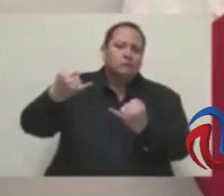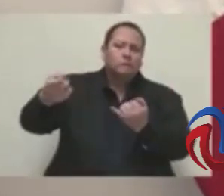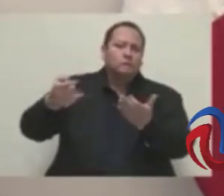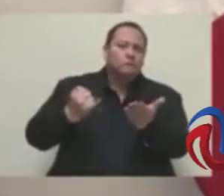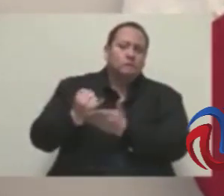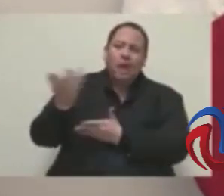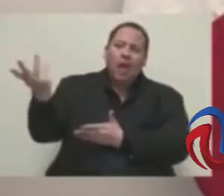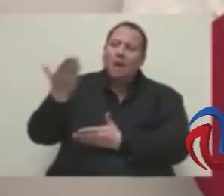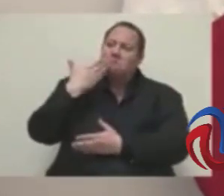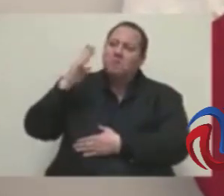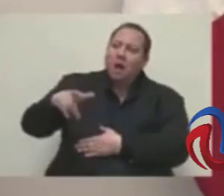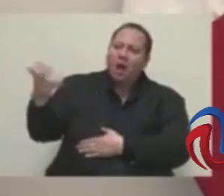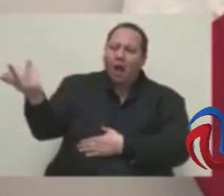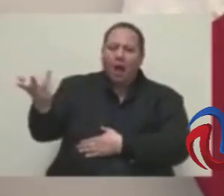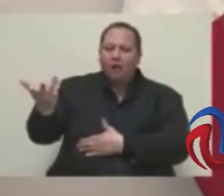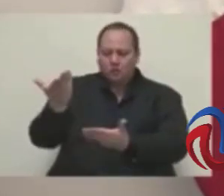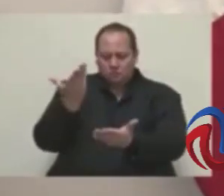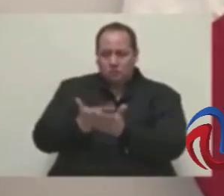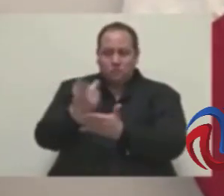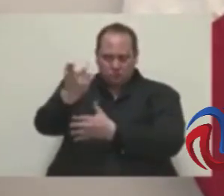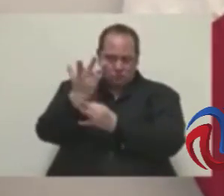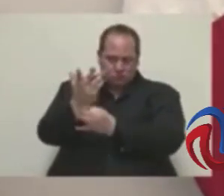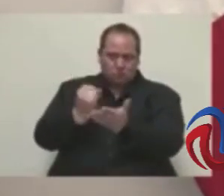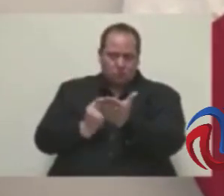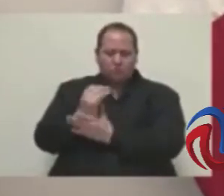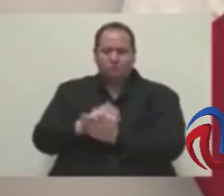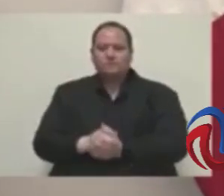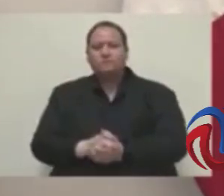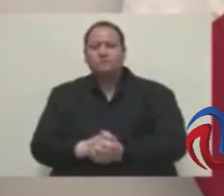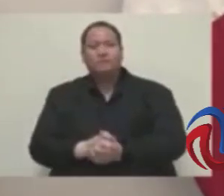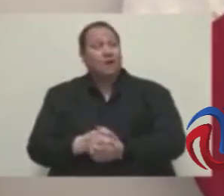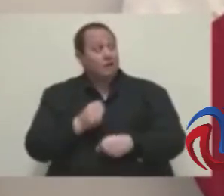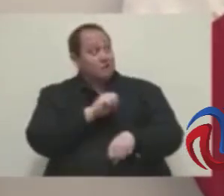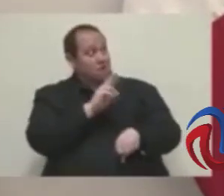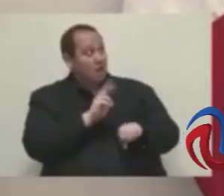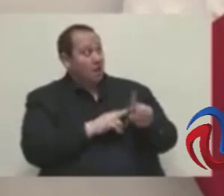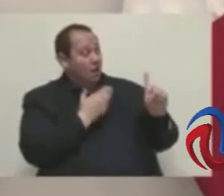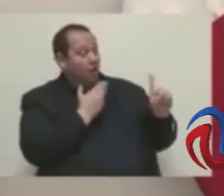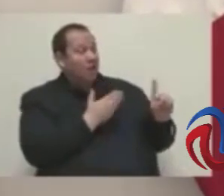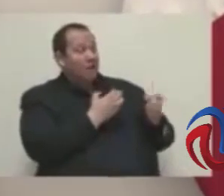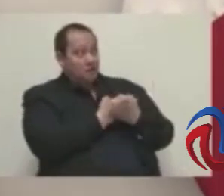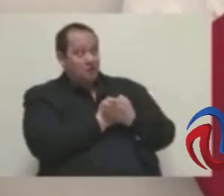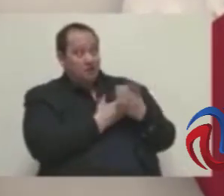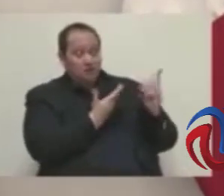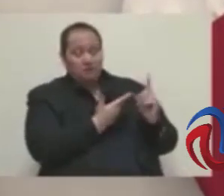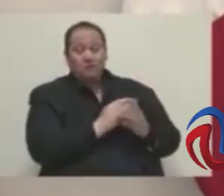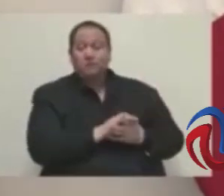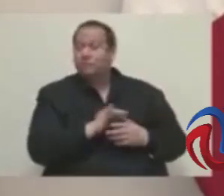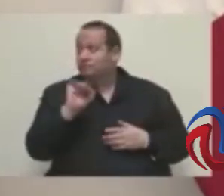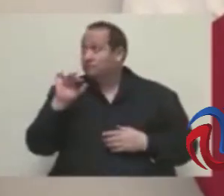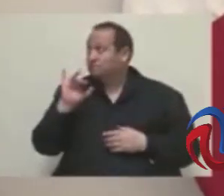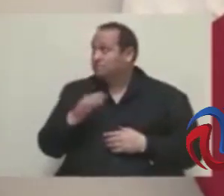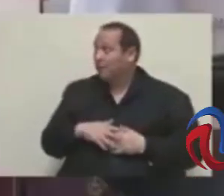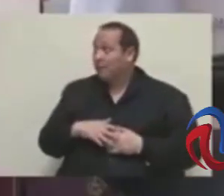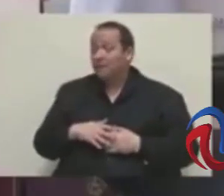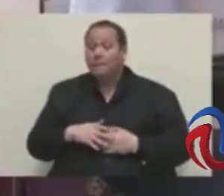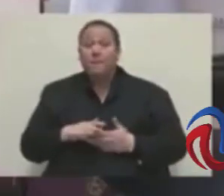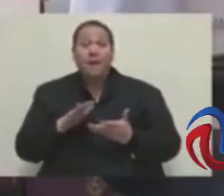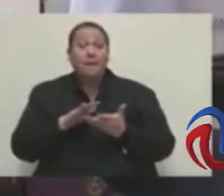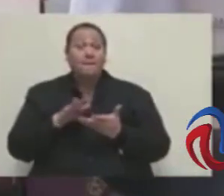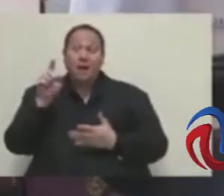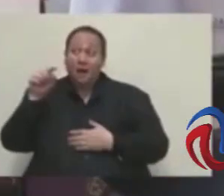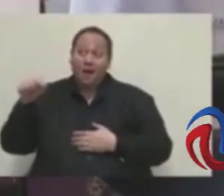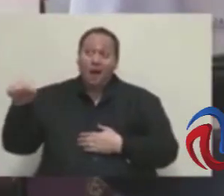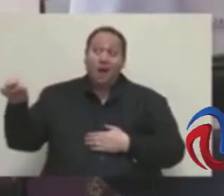delito el cual cosa con sus actos fue que realizó Aquí está el secretario de educación sí decir que de la gran mayoría la